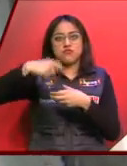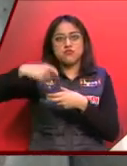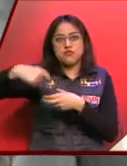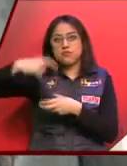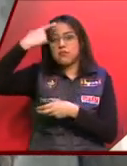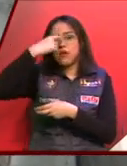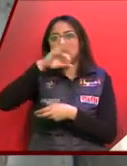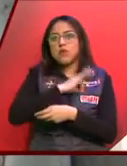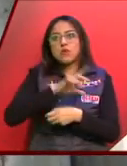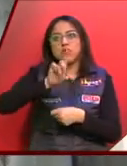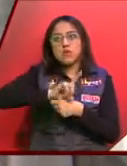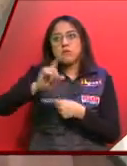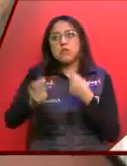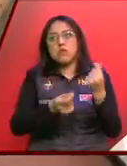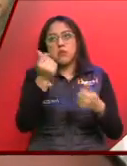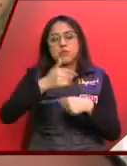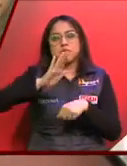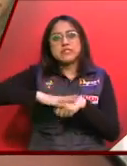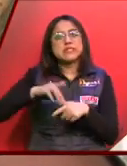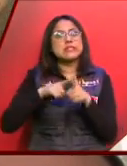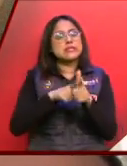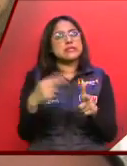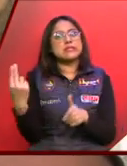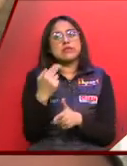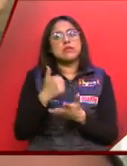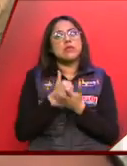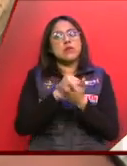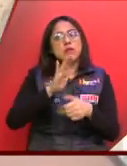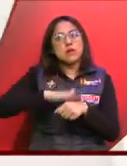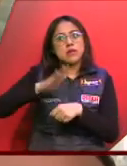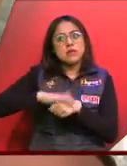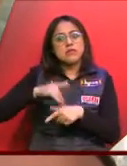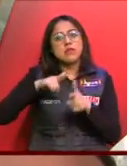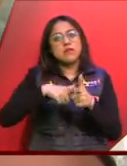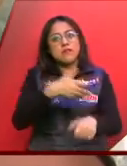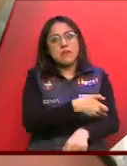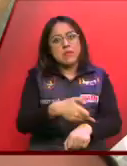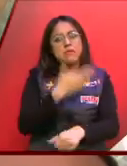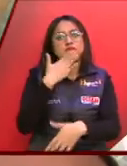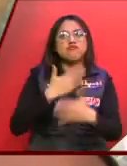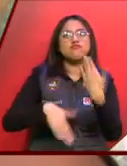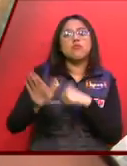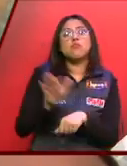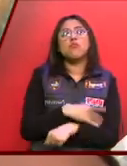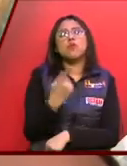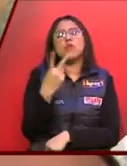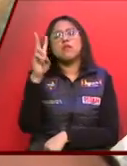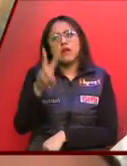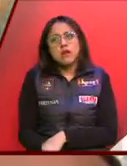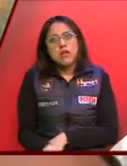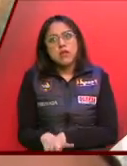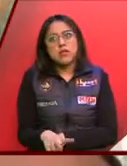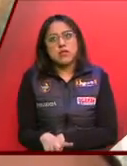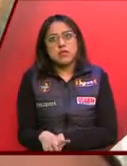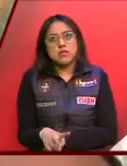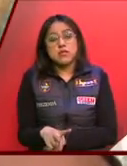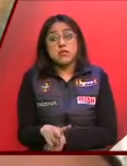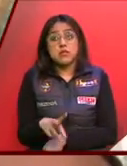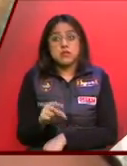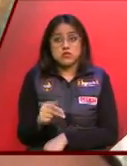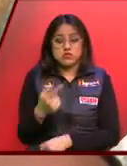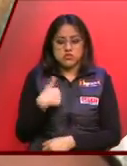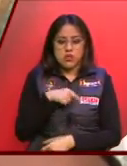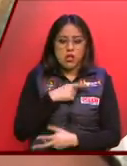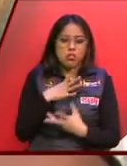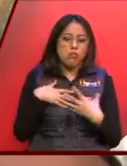suficiente para librar un día a la vez. Seguí echándole ganas y seguí manteniendo a mi familia. Pues que le echen ganas, porque no es ya porque uno está así,